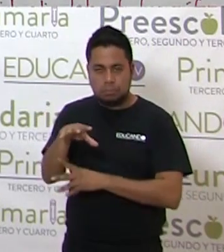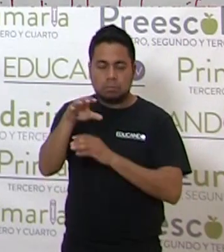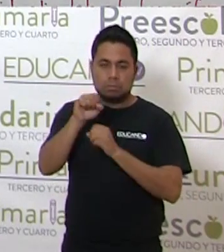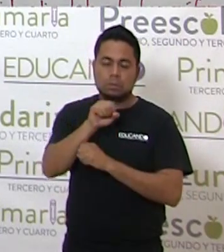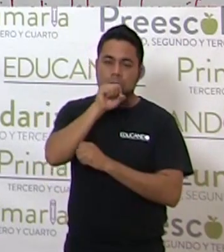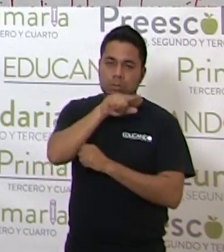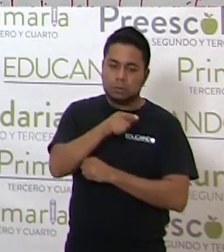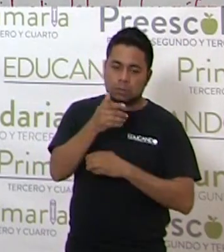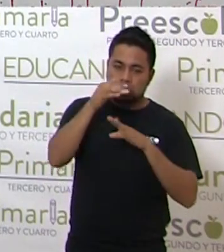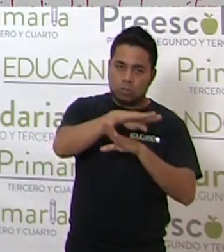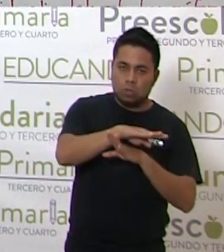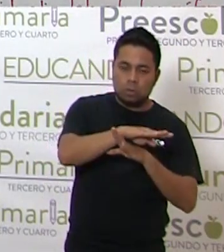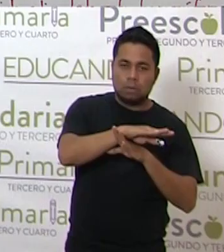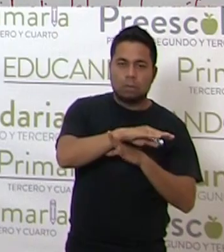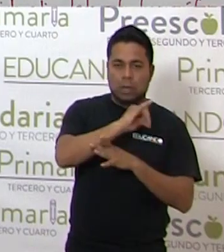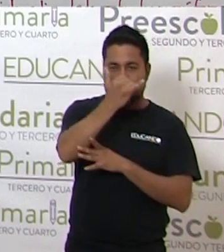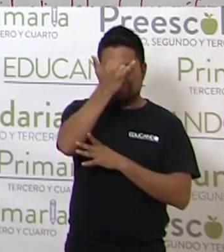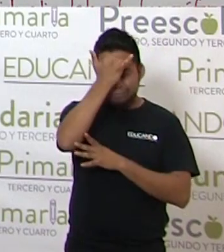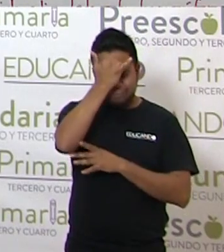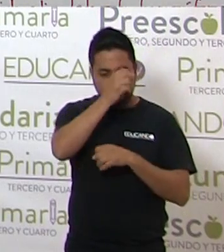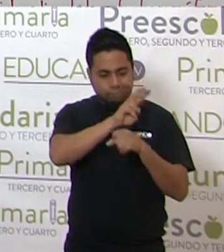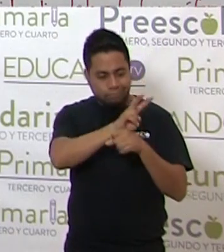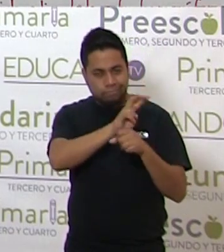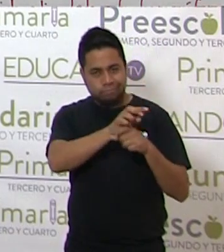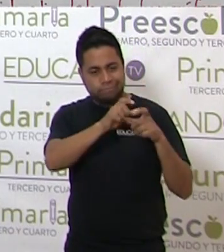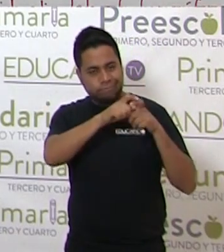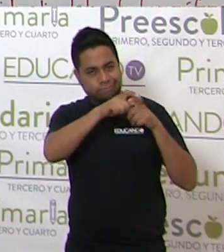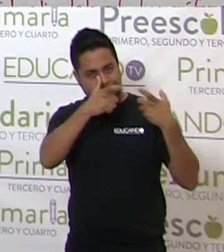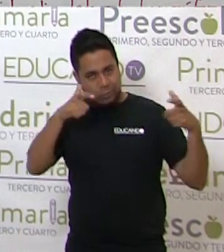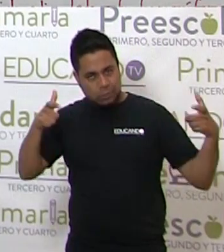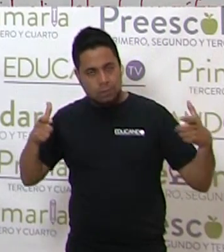el ámbito de la ganadería.